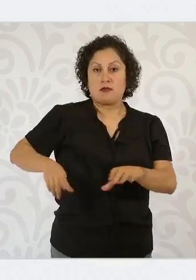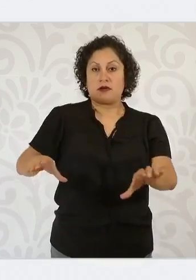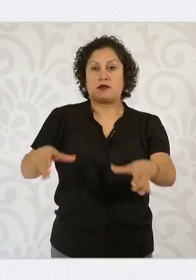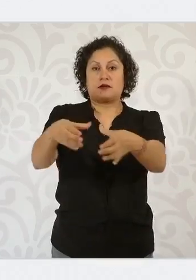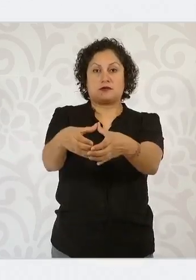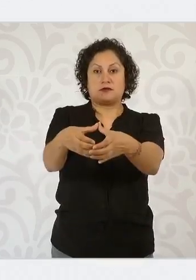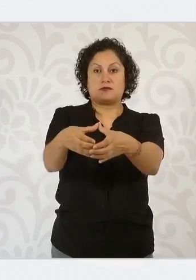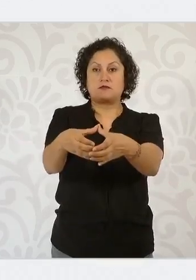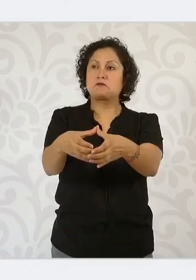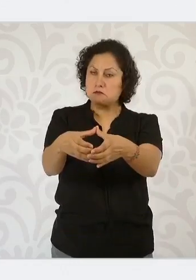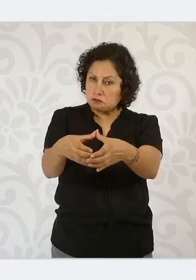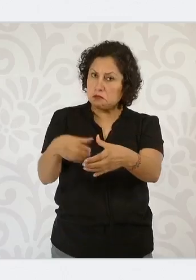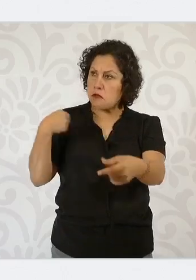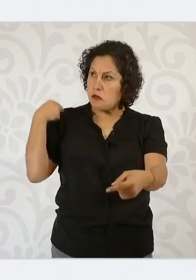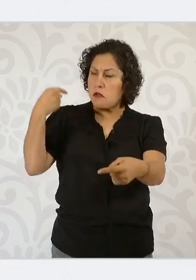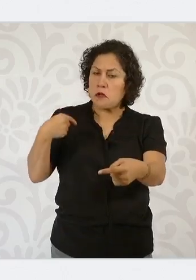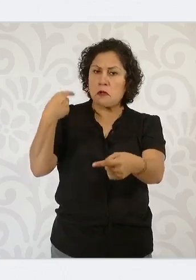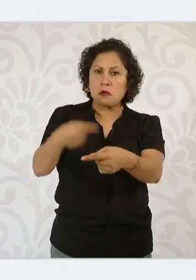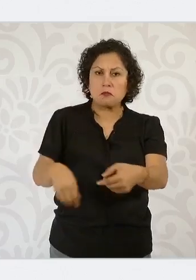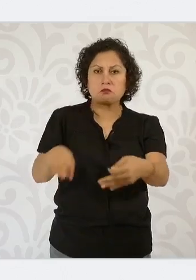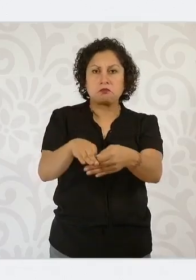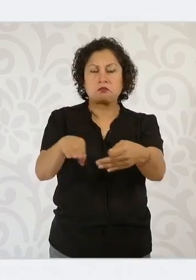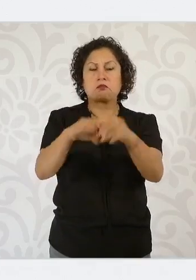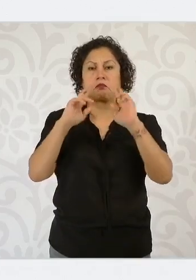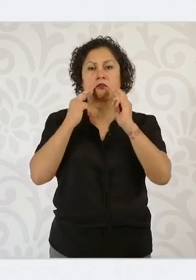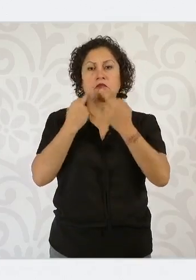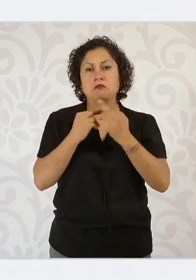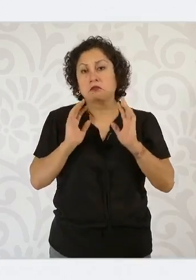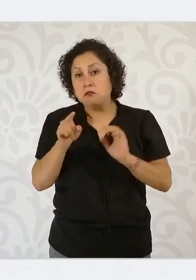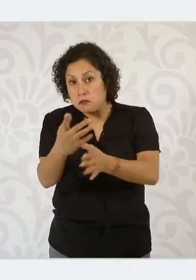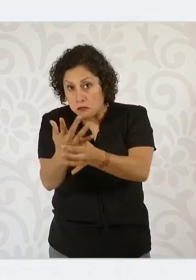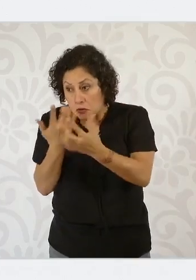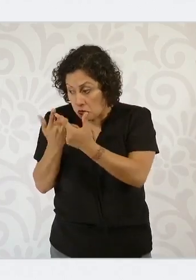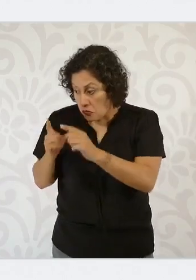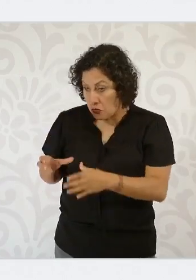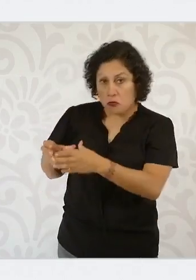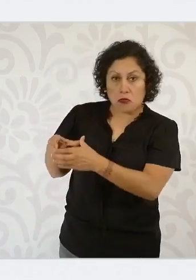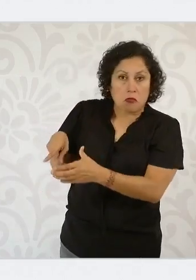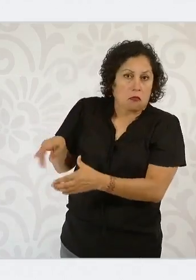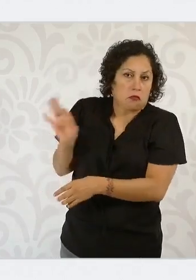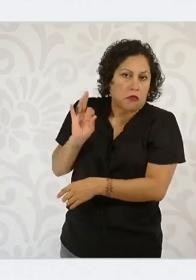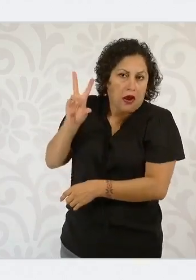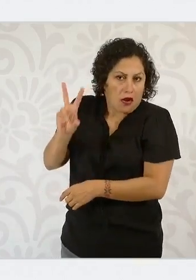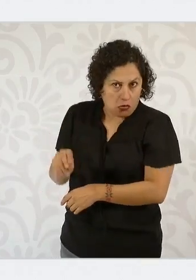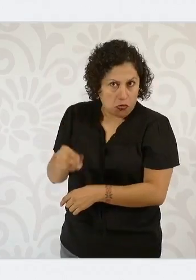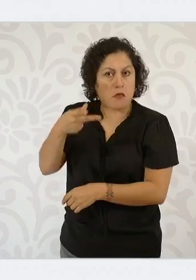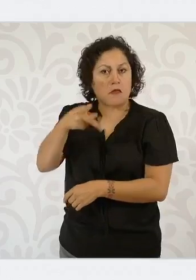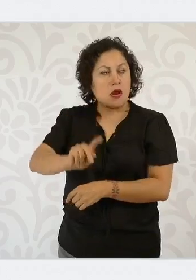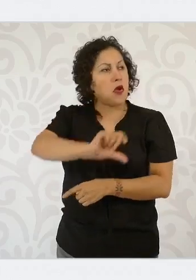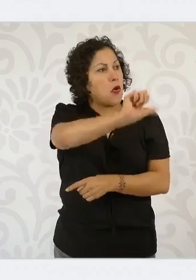no con estos colectivos, pero con otros, y nuestra apertura para reunirnos con todos los